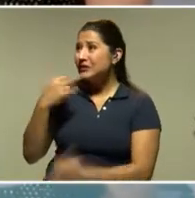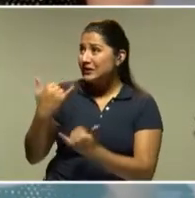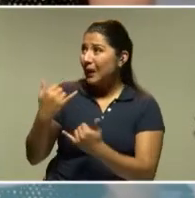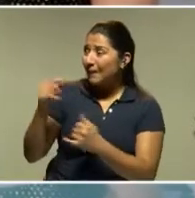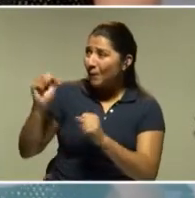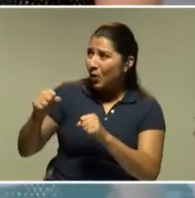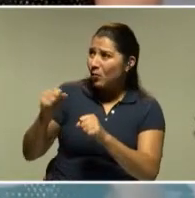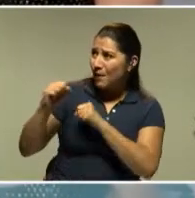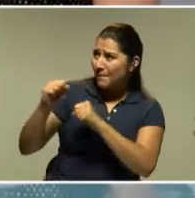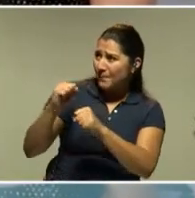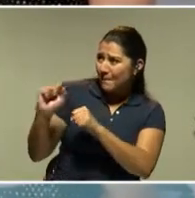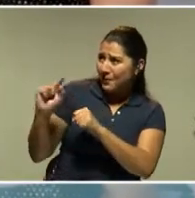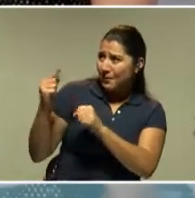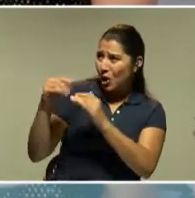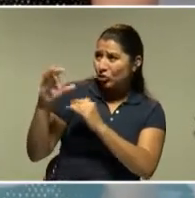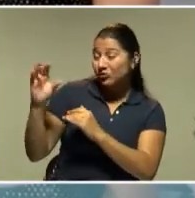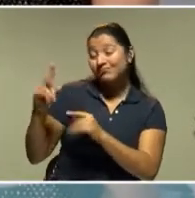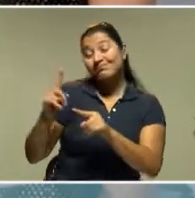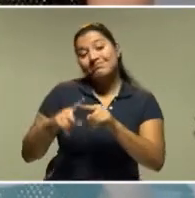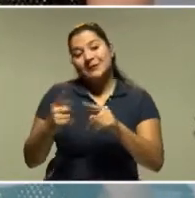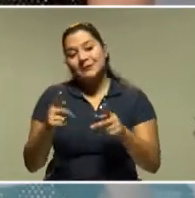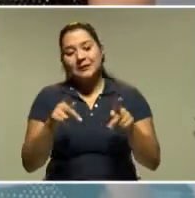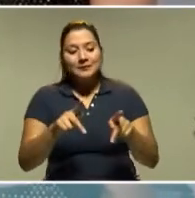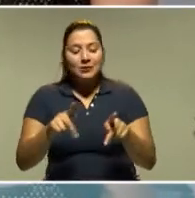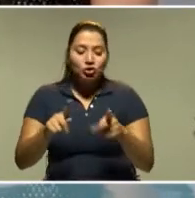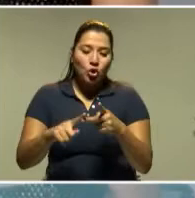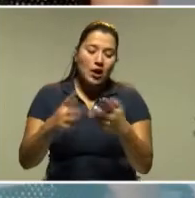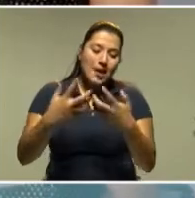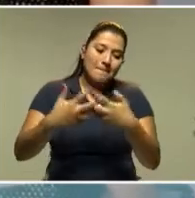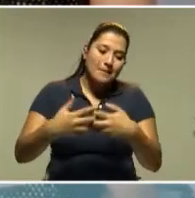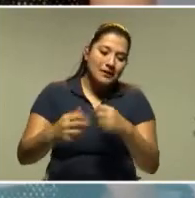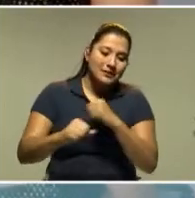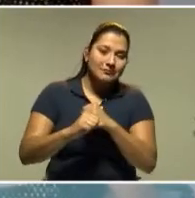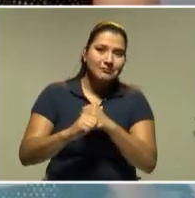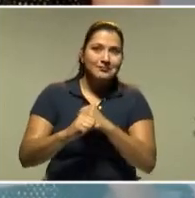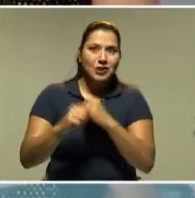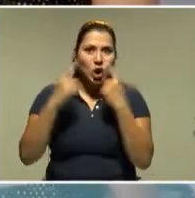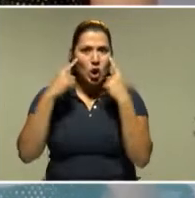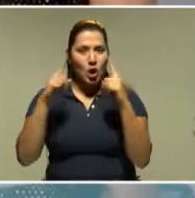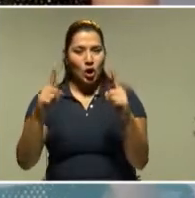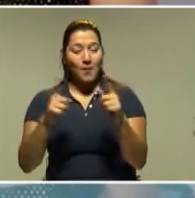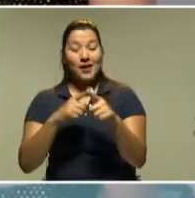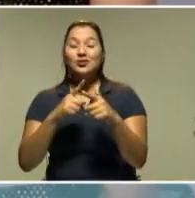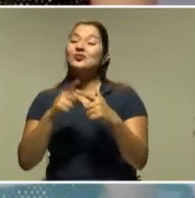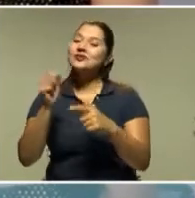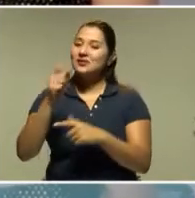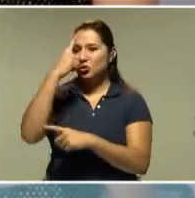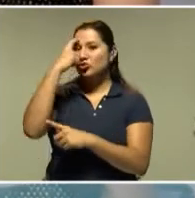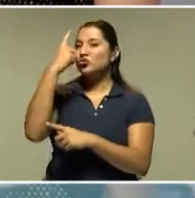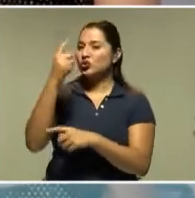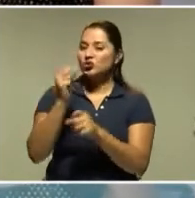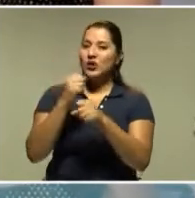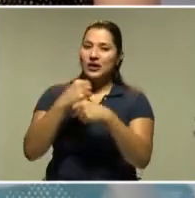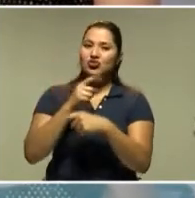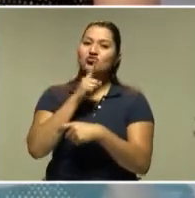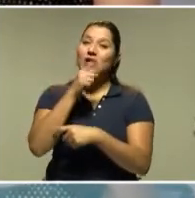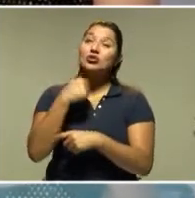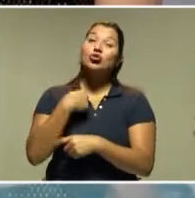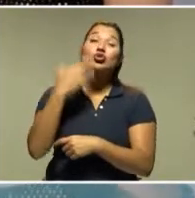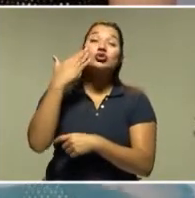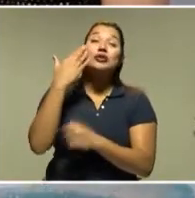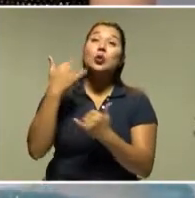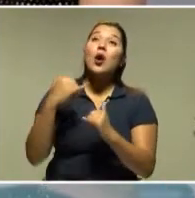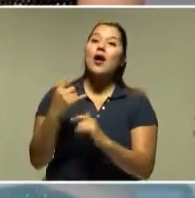Vamos a ver, todo depende de la gente, patrocinadores, y se dio. Entonces, es un sueño hecho realidad, la verdad. Yo sé que falta